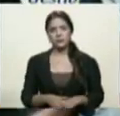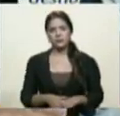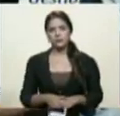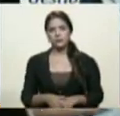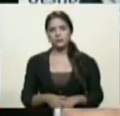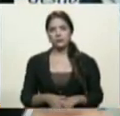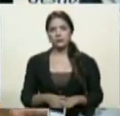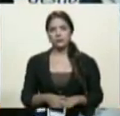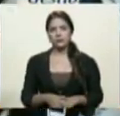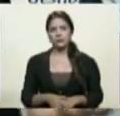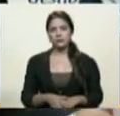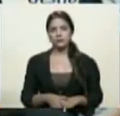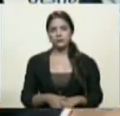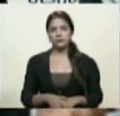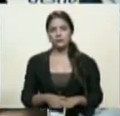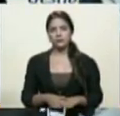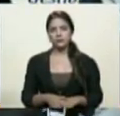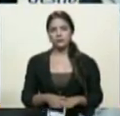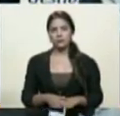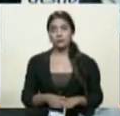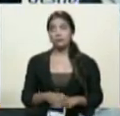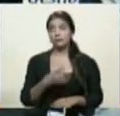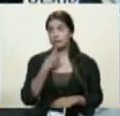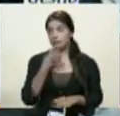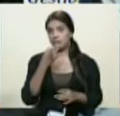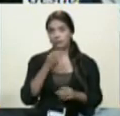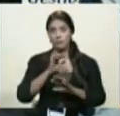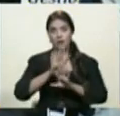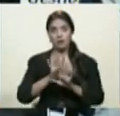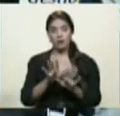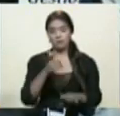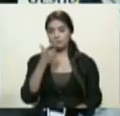tan es así que yo debo decirlo con toda la responsabilidad